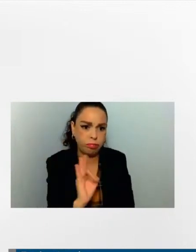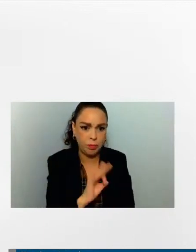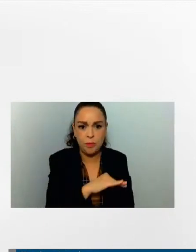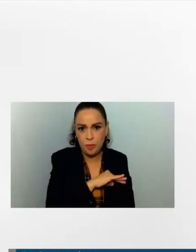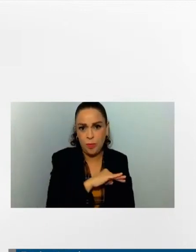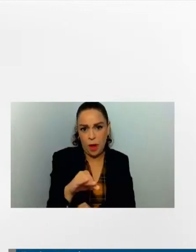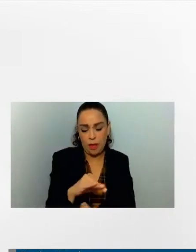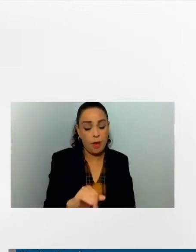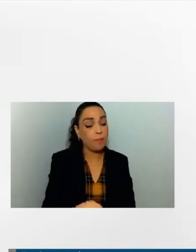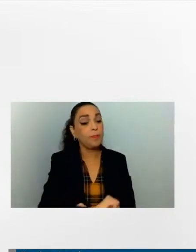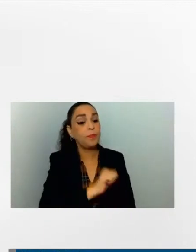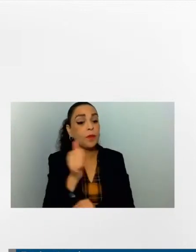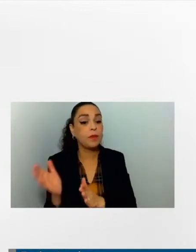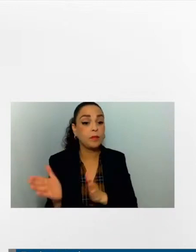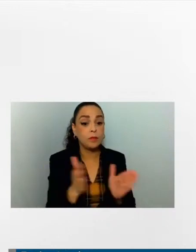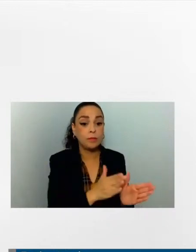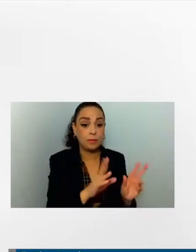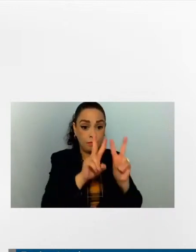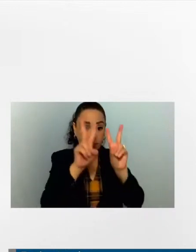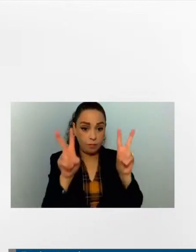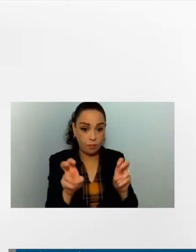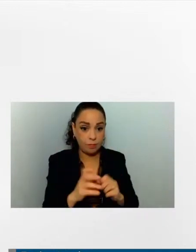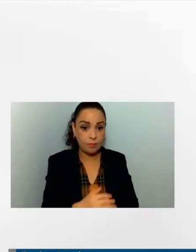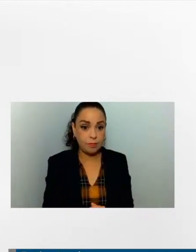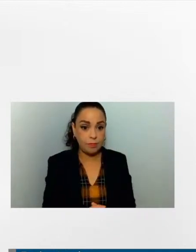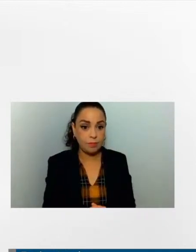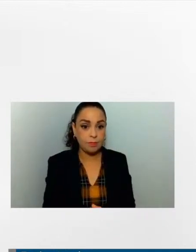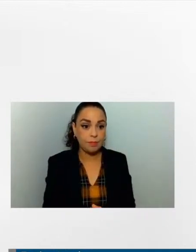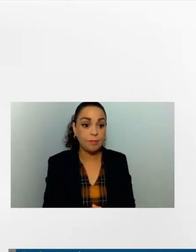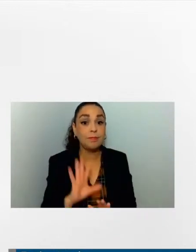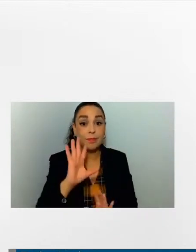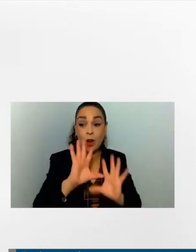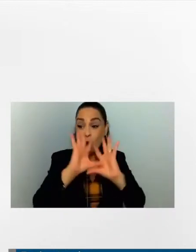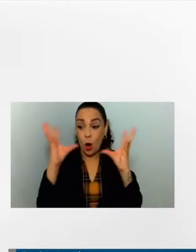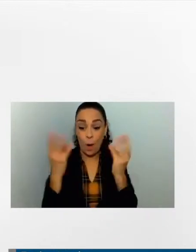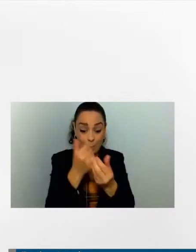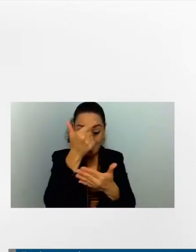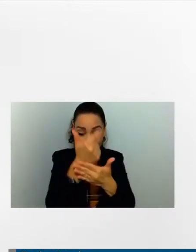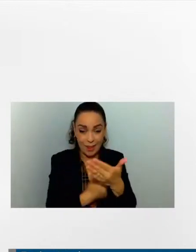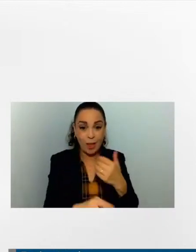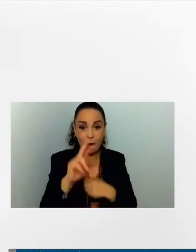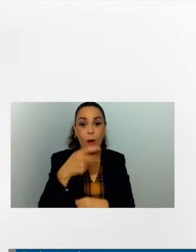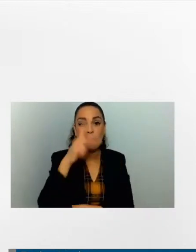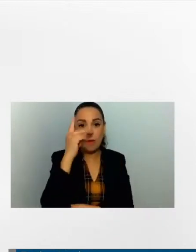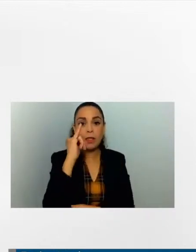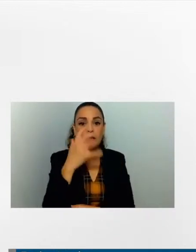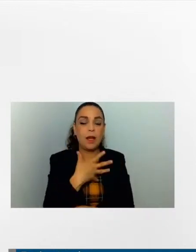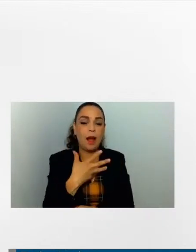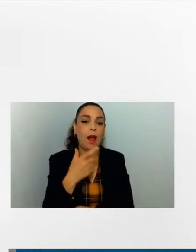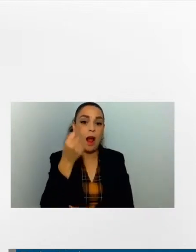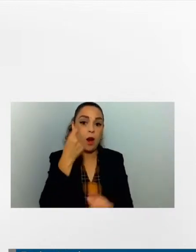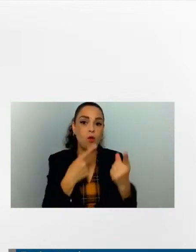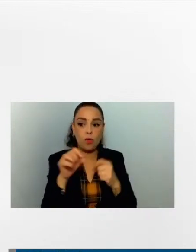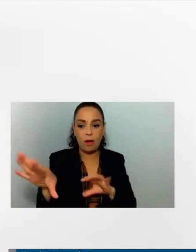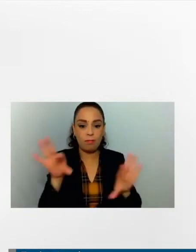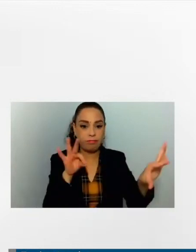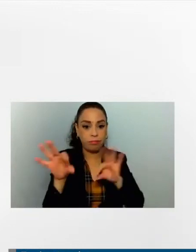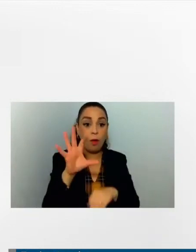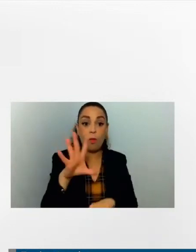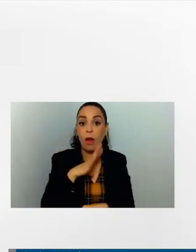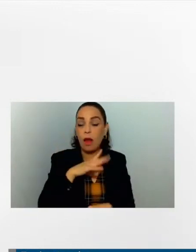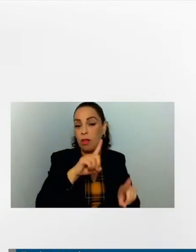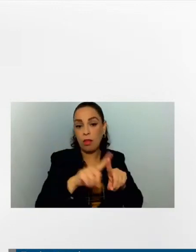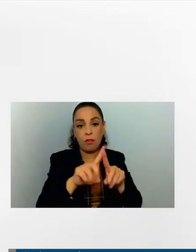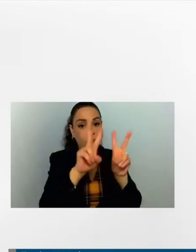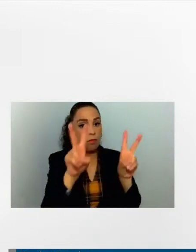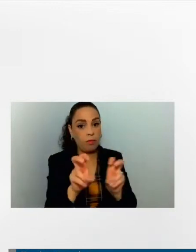Luego otro tema que aborda, a ver, no estoy haciendo un listado completo, ¿no? Pero sí quiero hacer ahí un recorrido solo para que sepan que hay más temas de los que yo